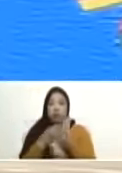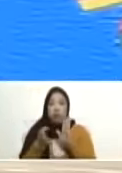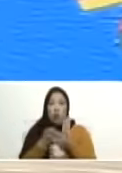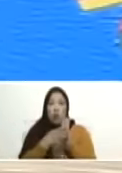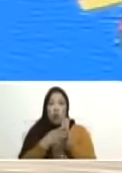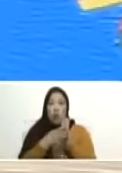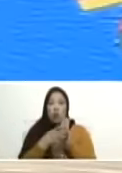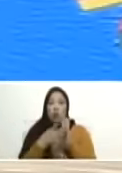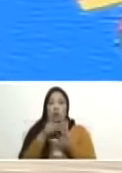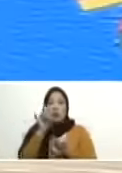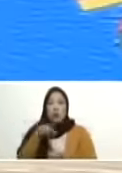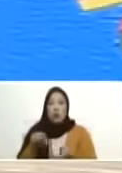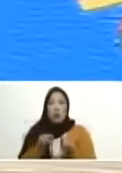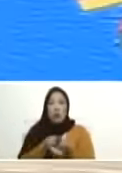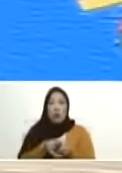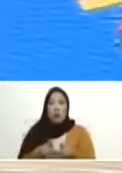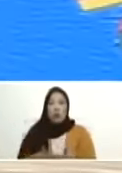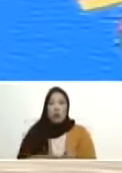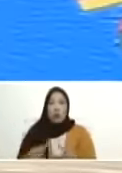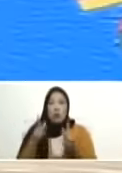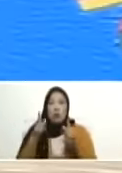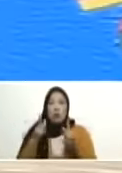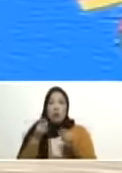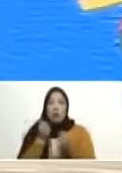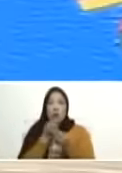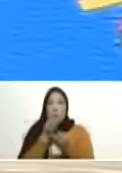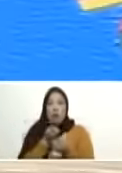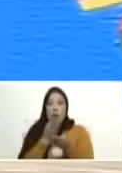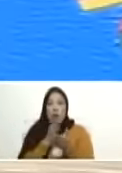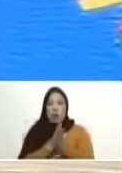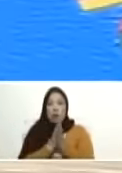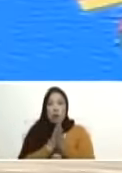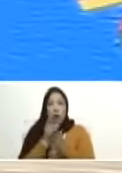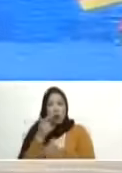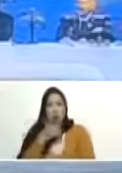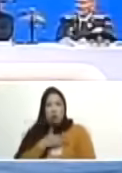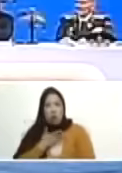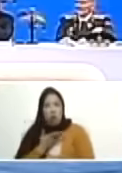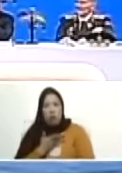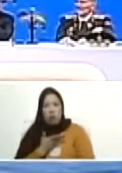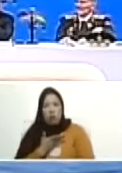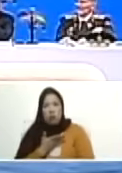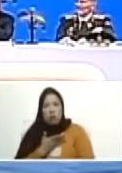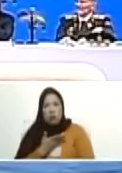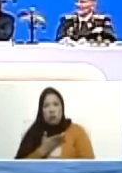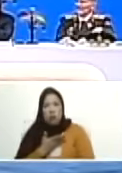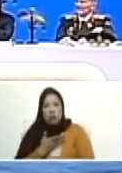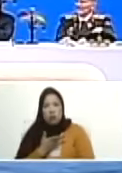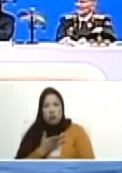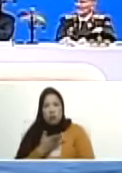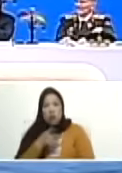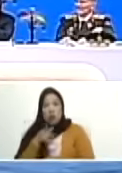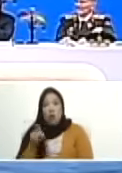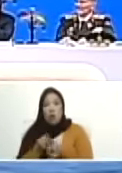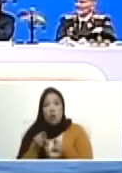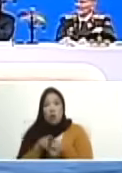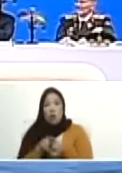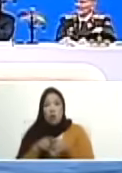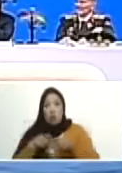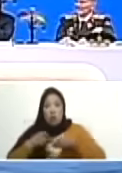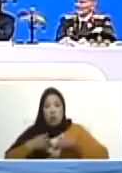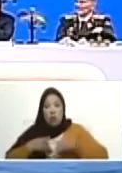Dicho sea de paso, si me lo permiten, el comentario al margen, nazismo y